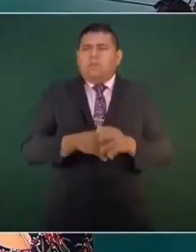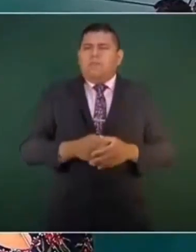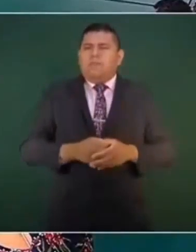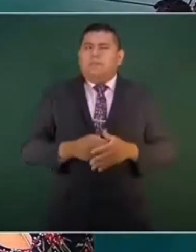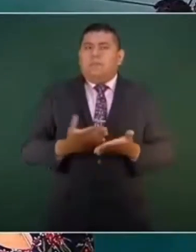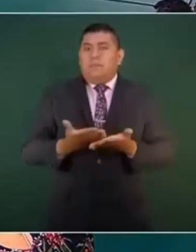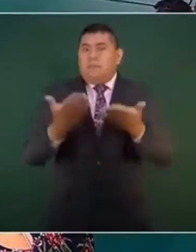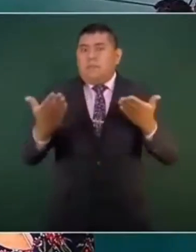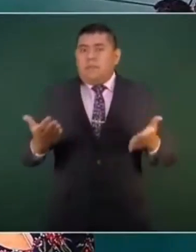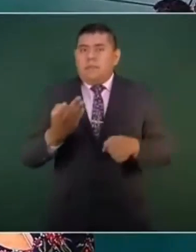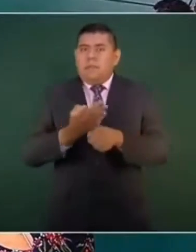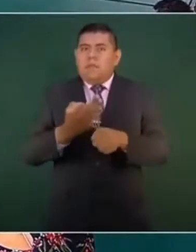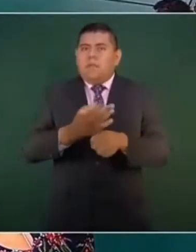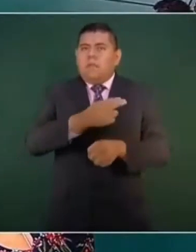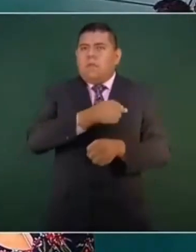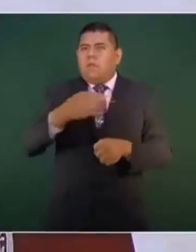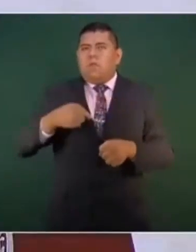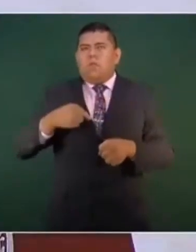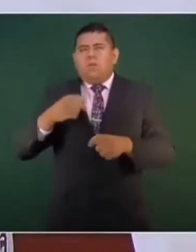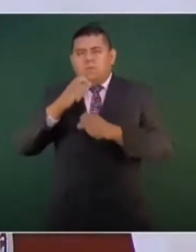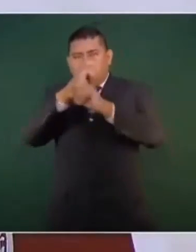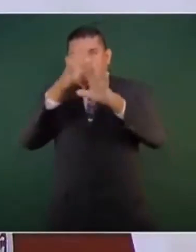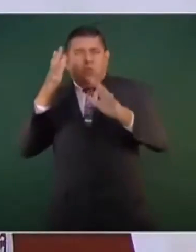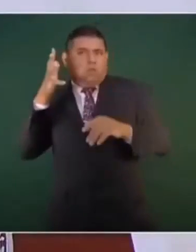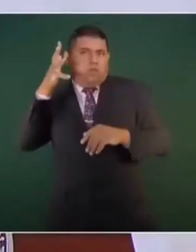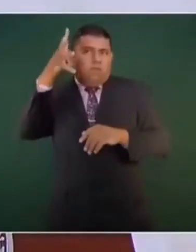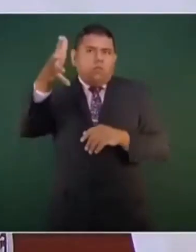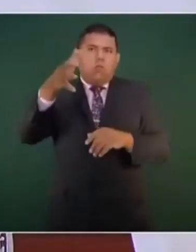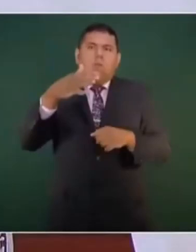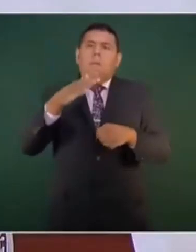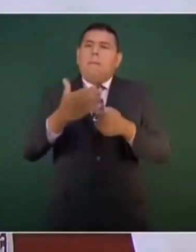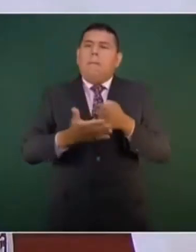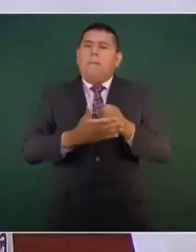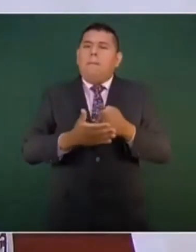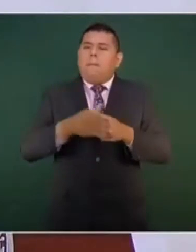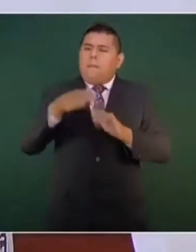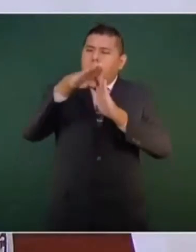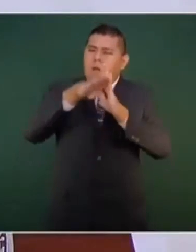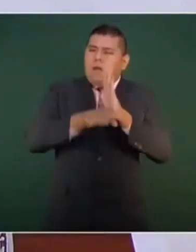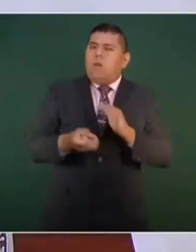Y ahora, de acuerdo a nuestra proyección, 17% menos.